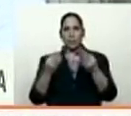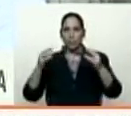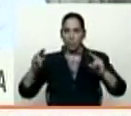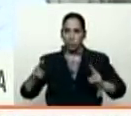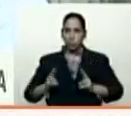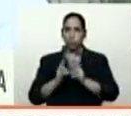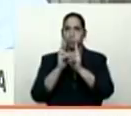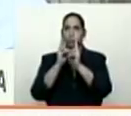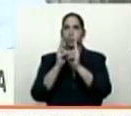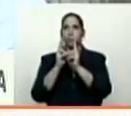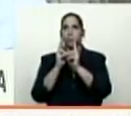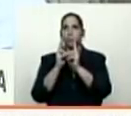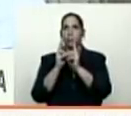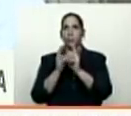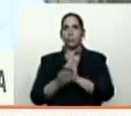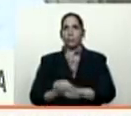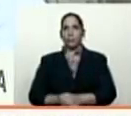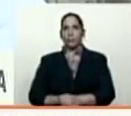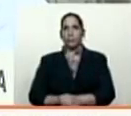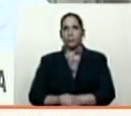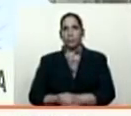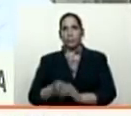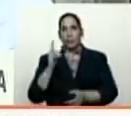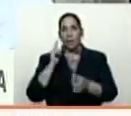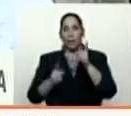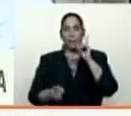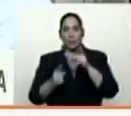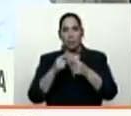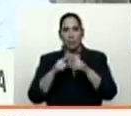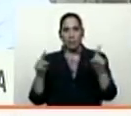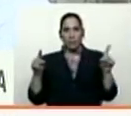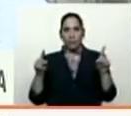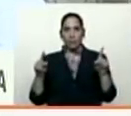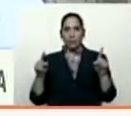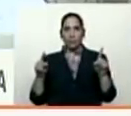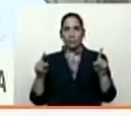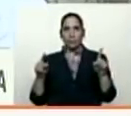encontrado puntos de encuentro a pesar de las diferencias,